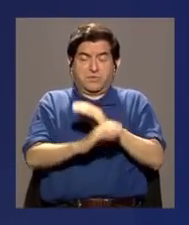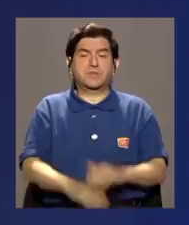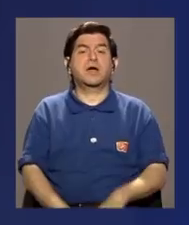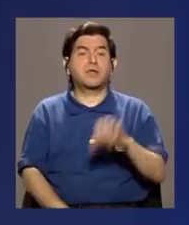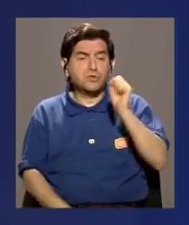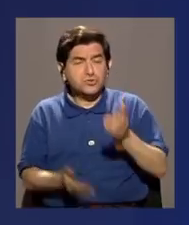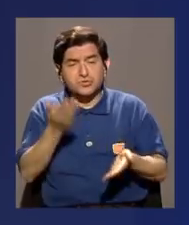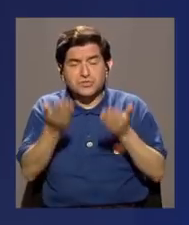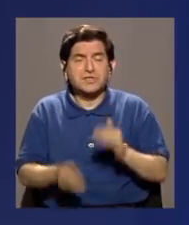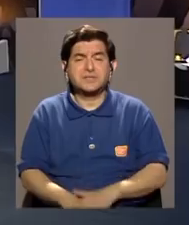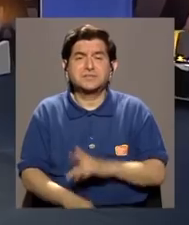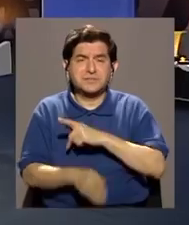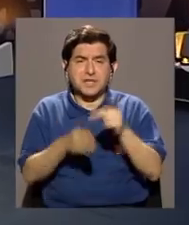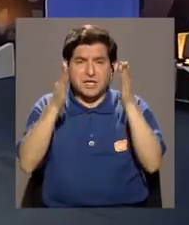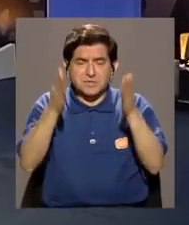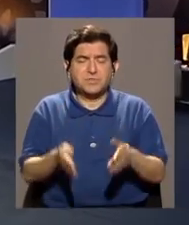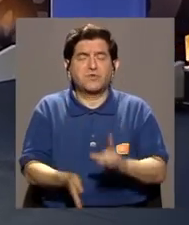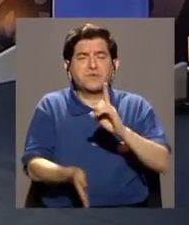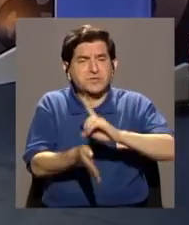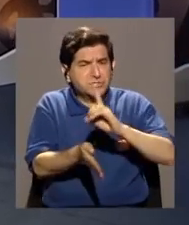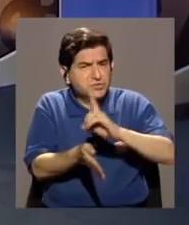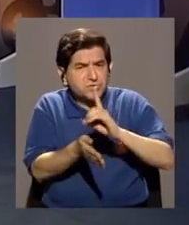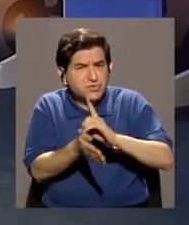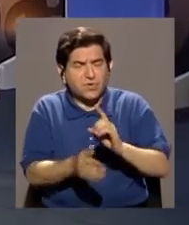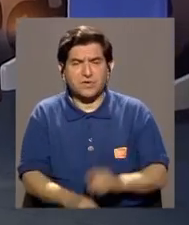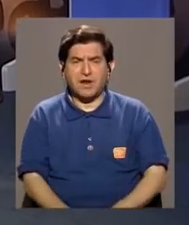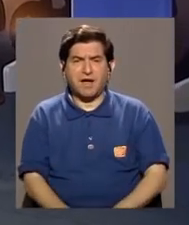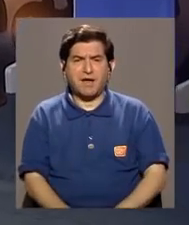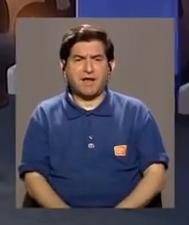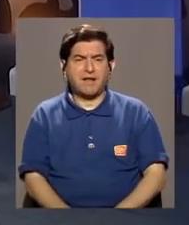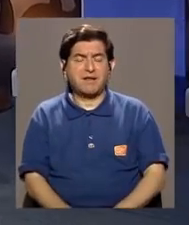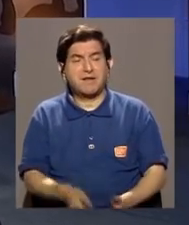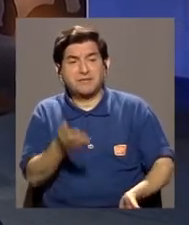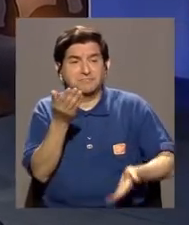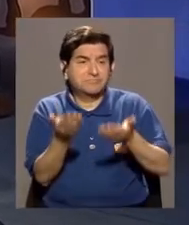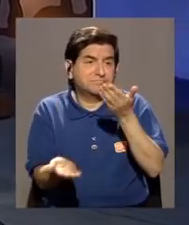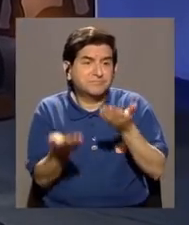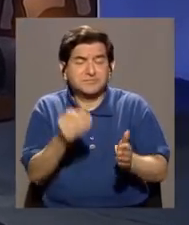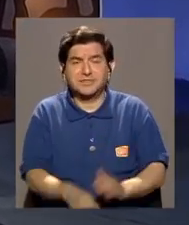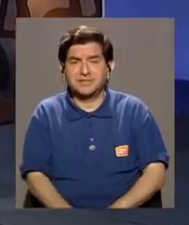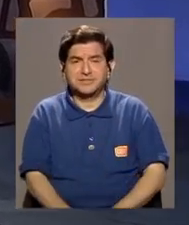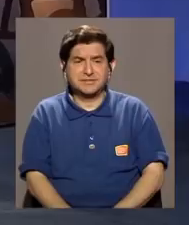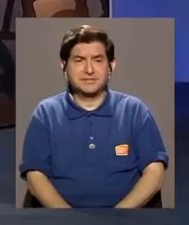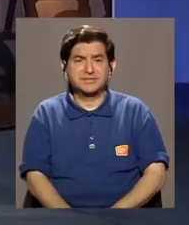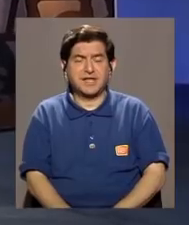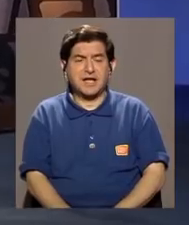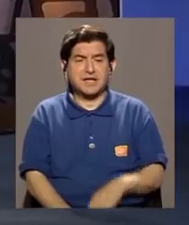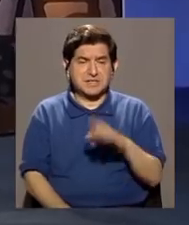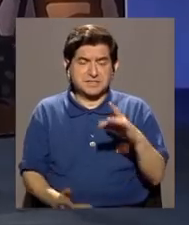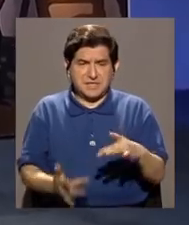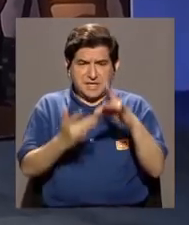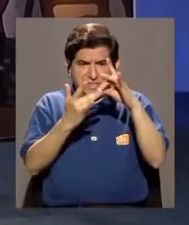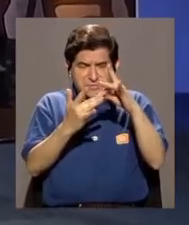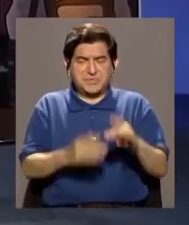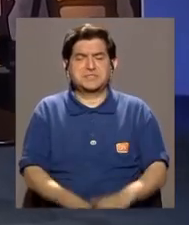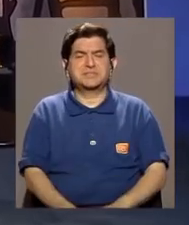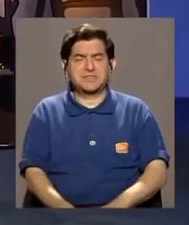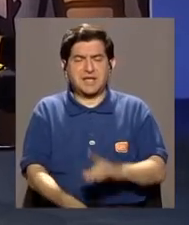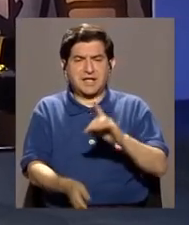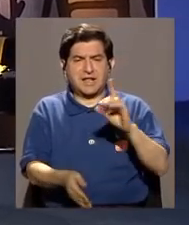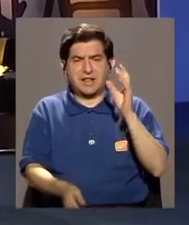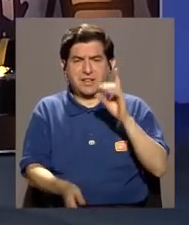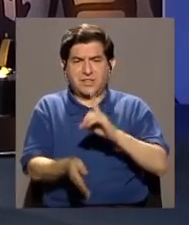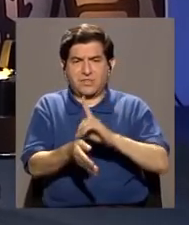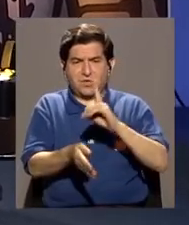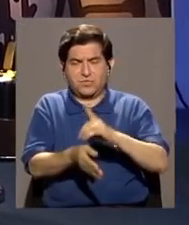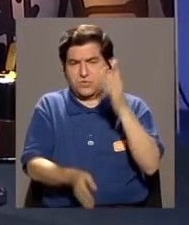algún algún profesional en medicina o que digamos un médico tratante este de la especialidad de ginecología y obstreticia que